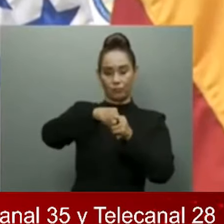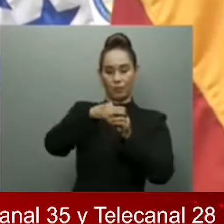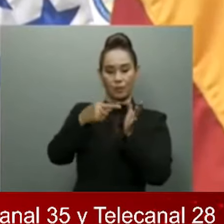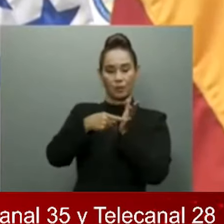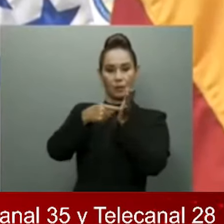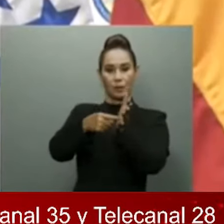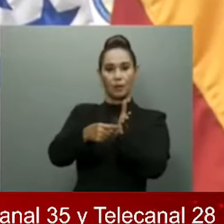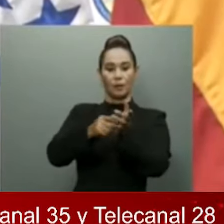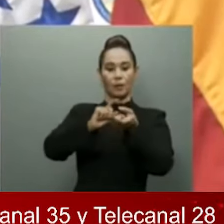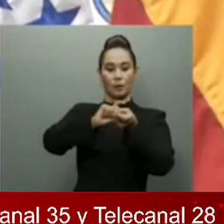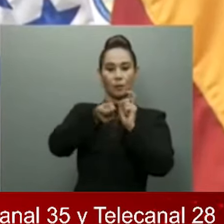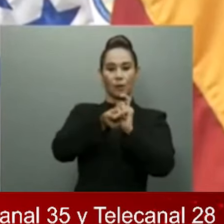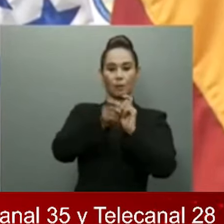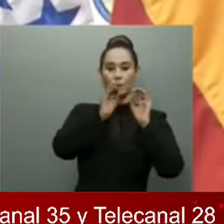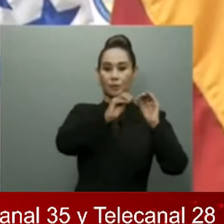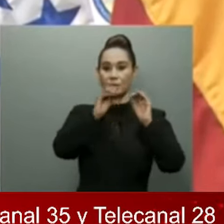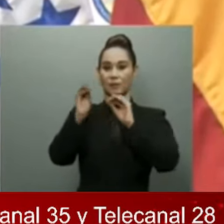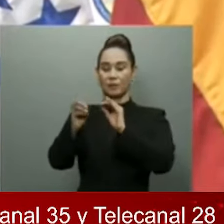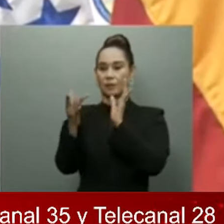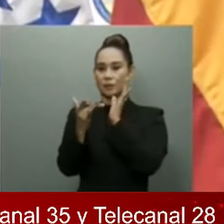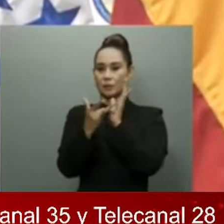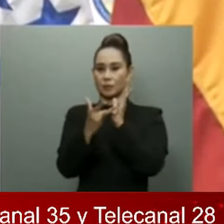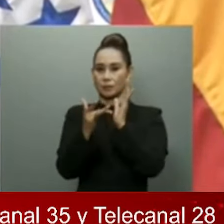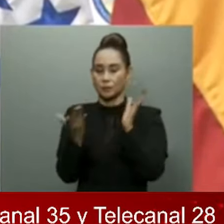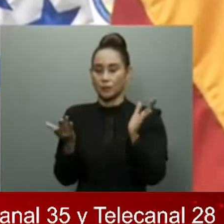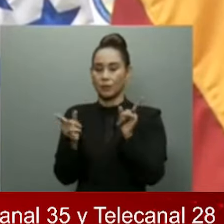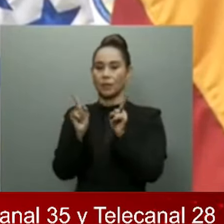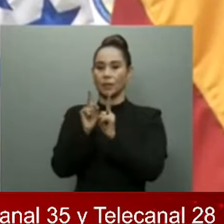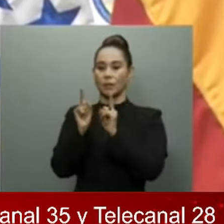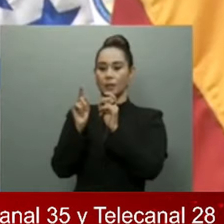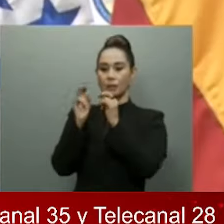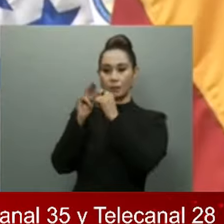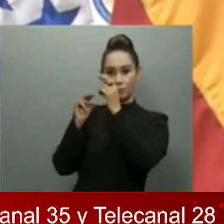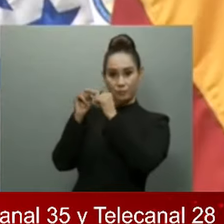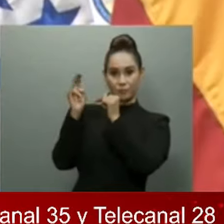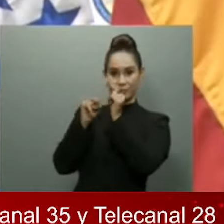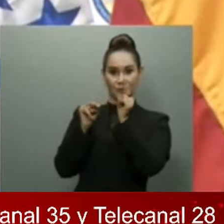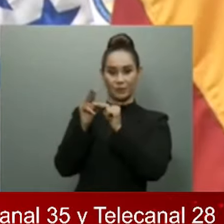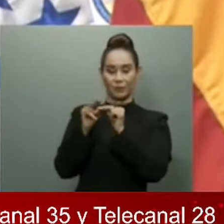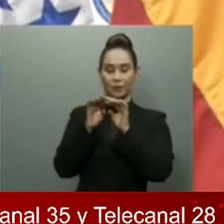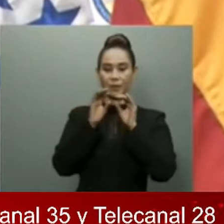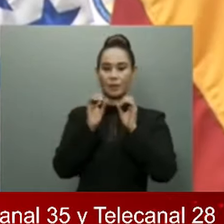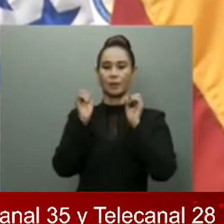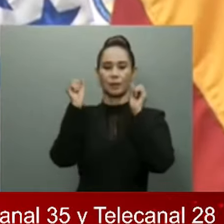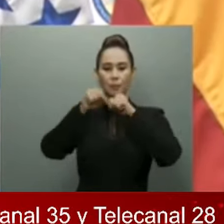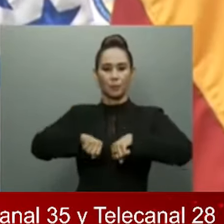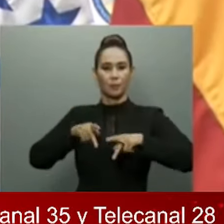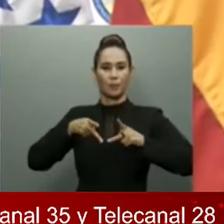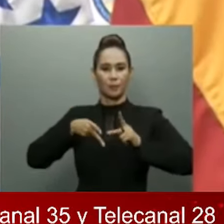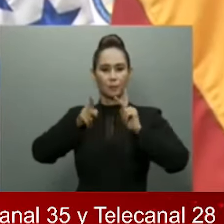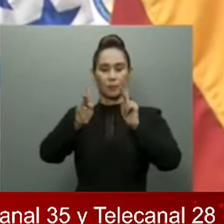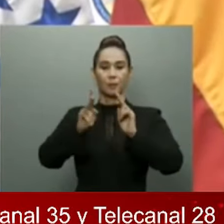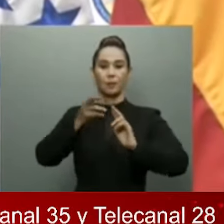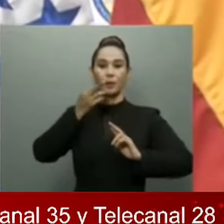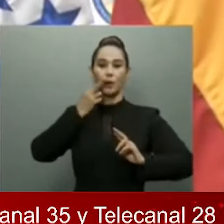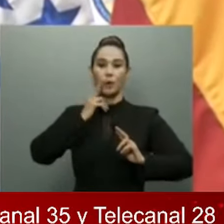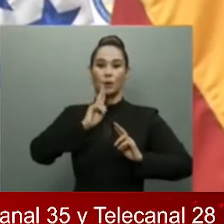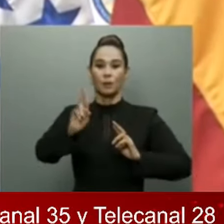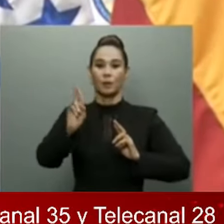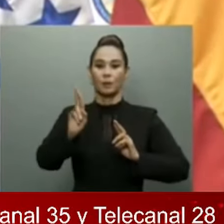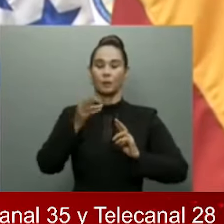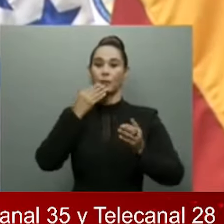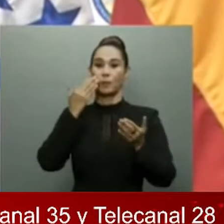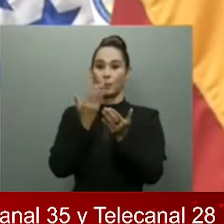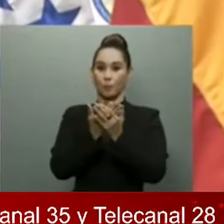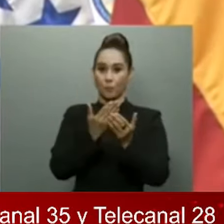transformación tecnológica de infraestructura y dotación policial que permita una respuesta integral para